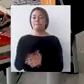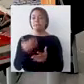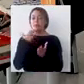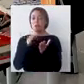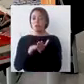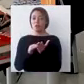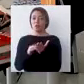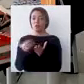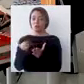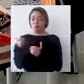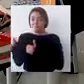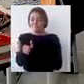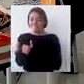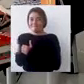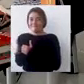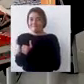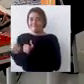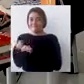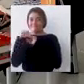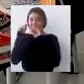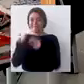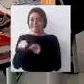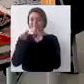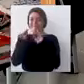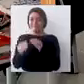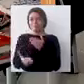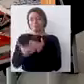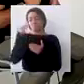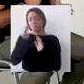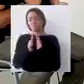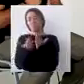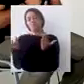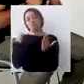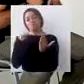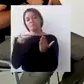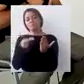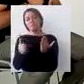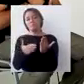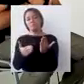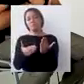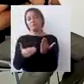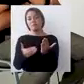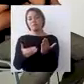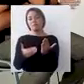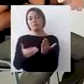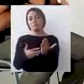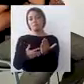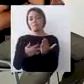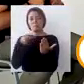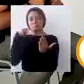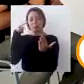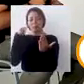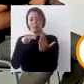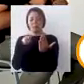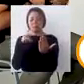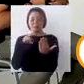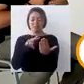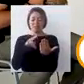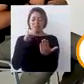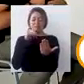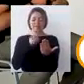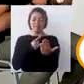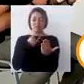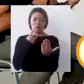Hobbit inicialmente, la lectura, y la dejó. Dijo que no la había captivado. Después